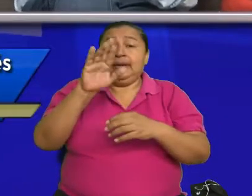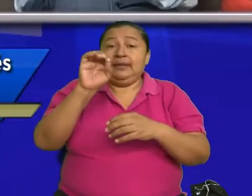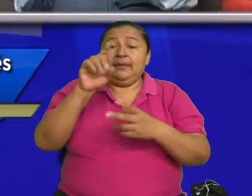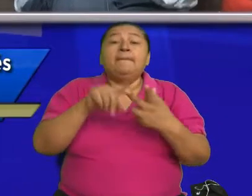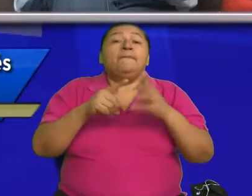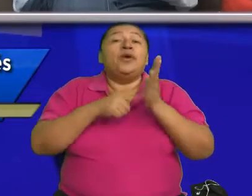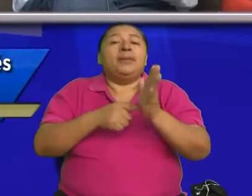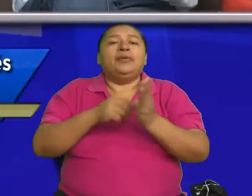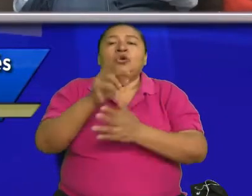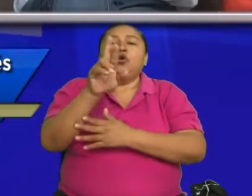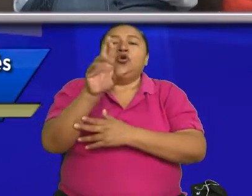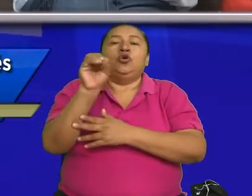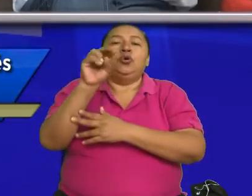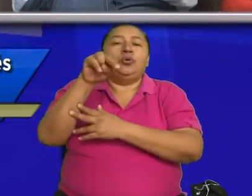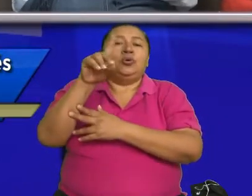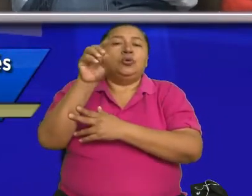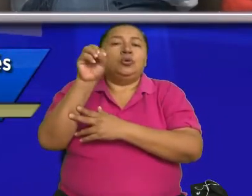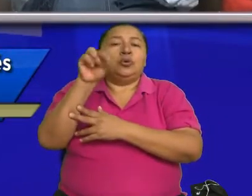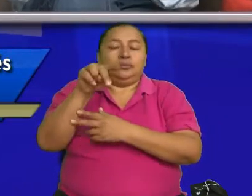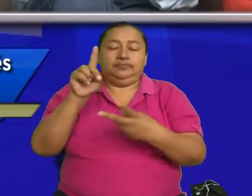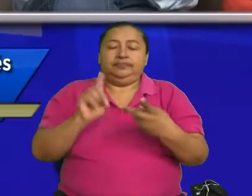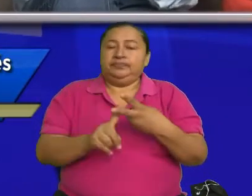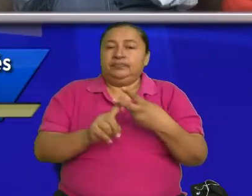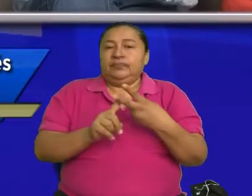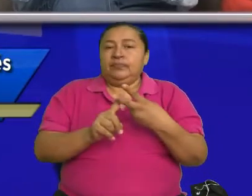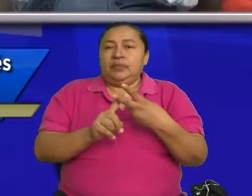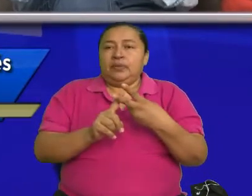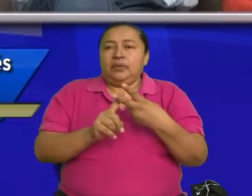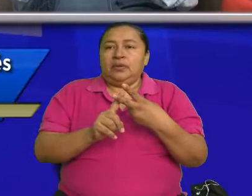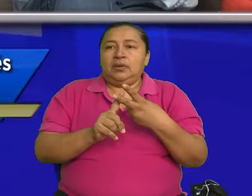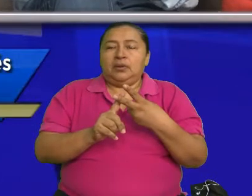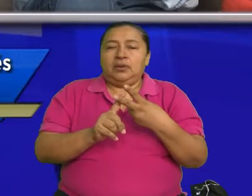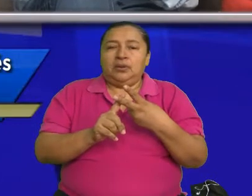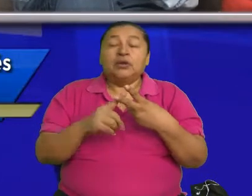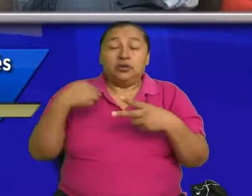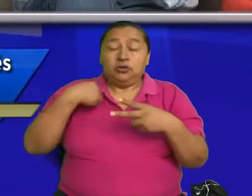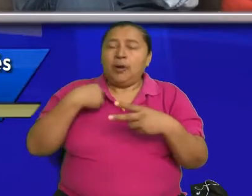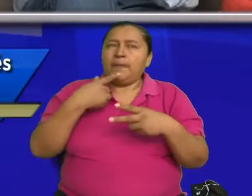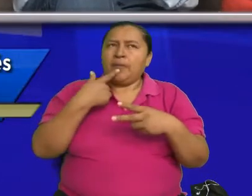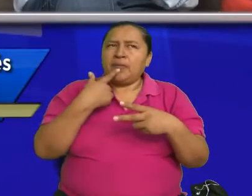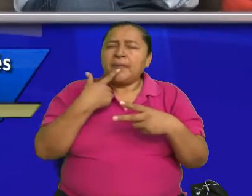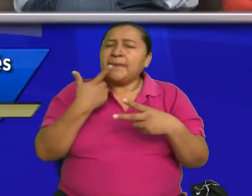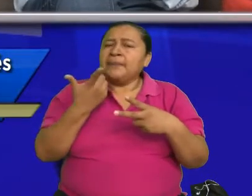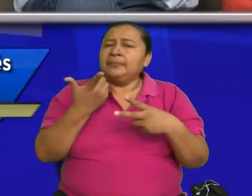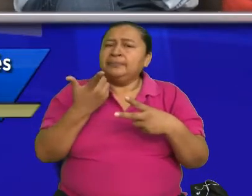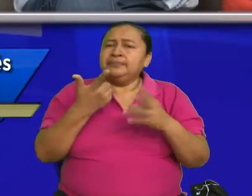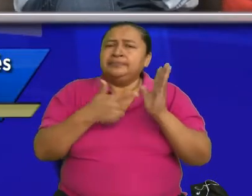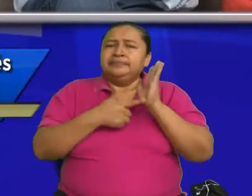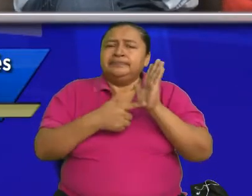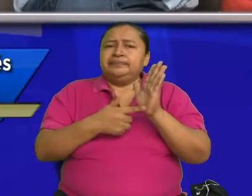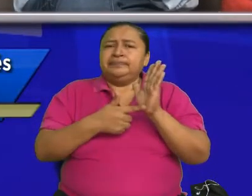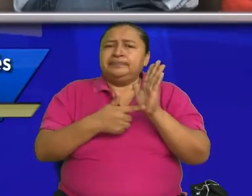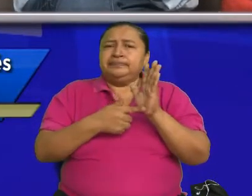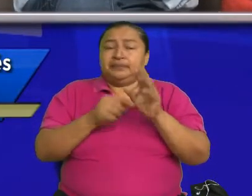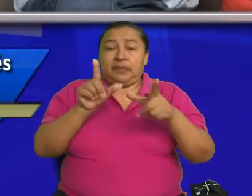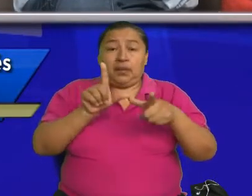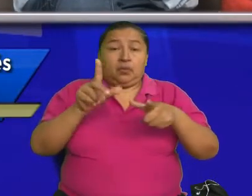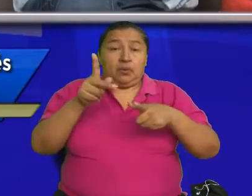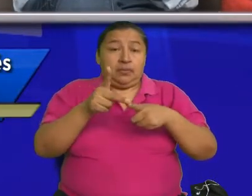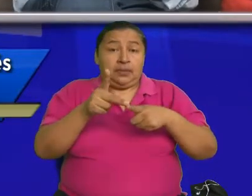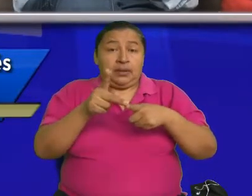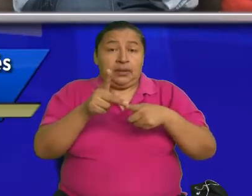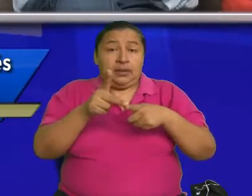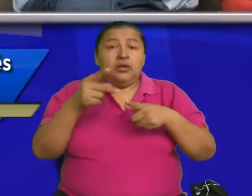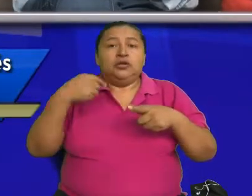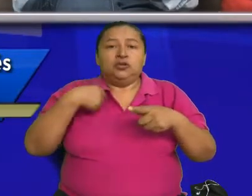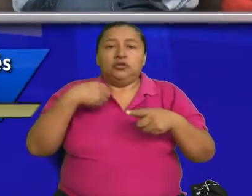ejemplo, es una. La sopa, yo he probado, por ejemplo, en Laguna de Perla. El